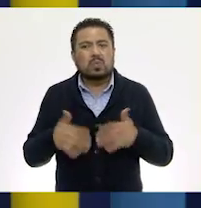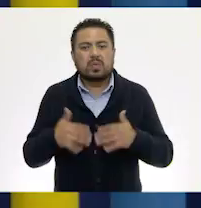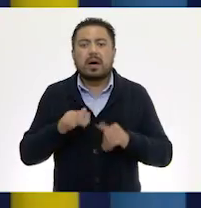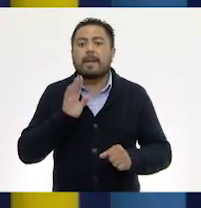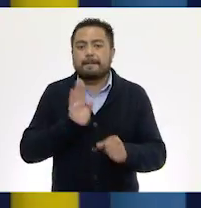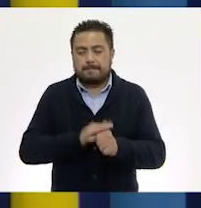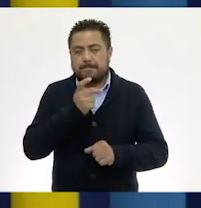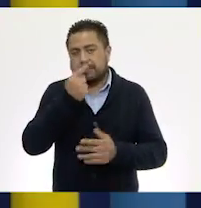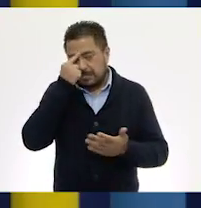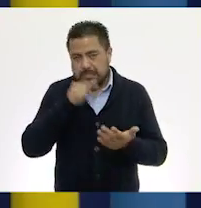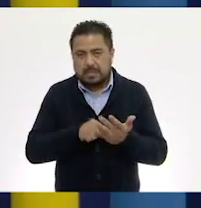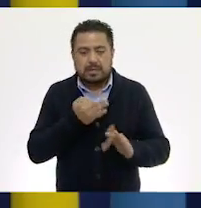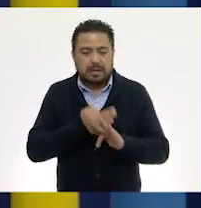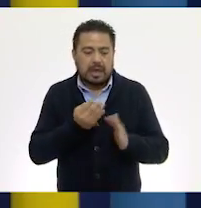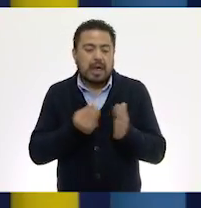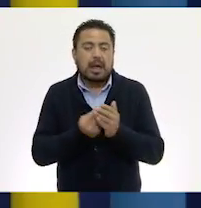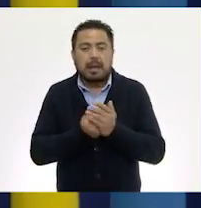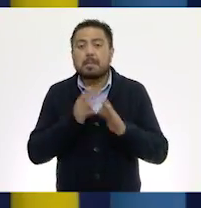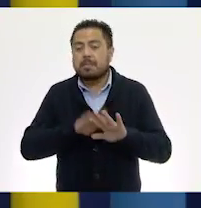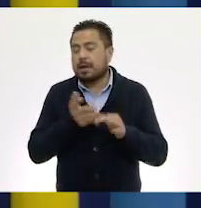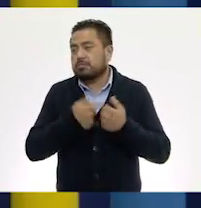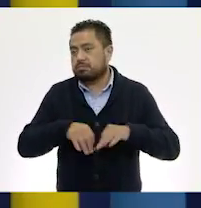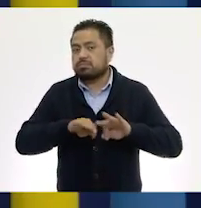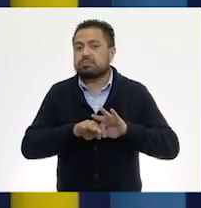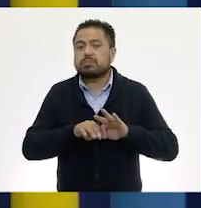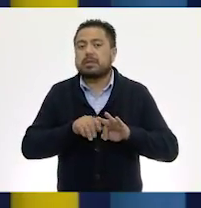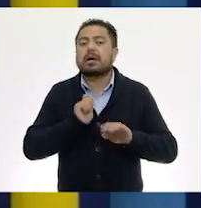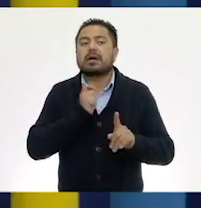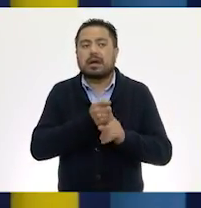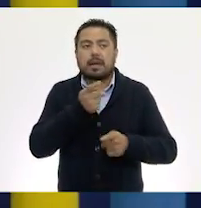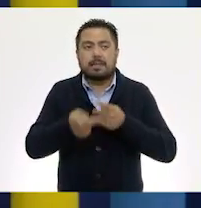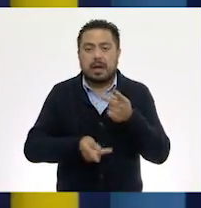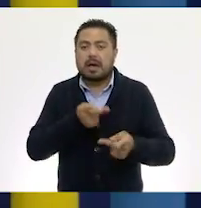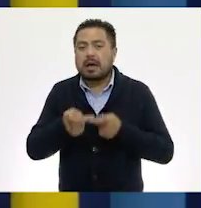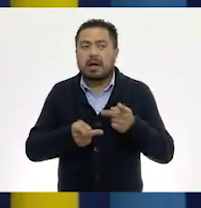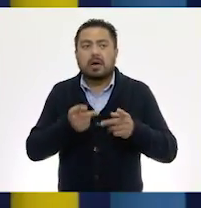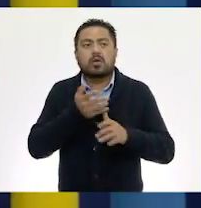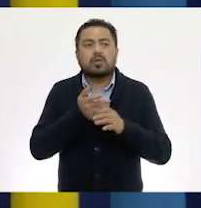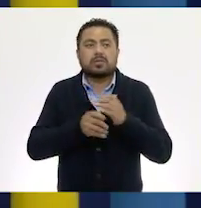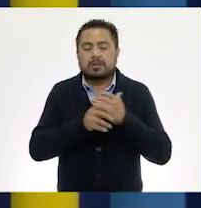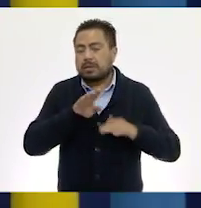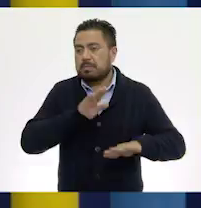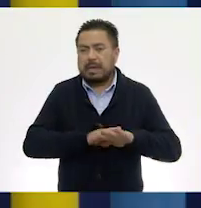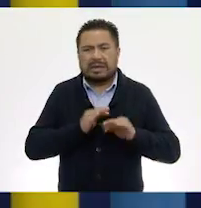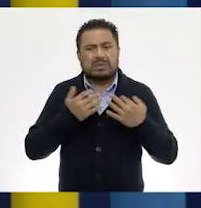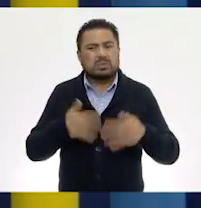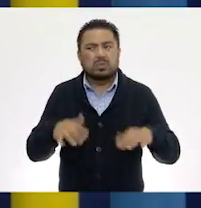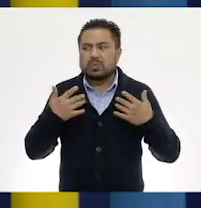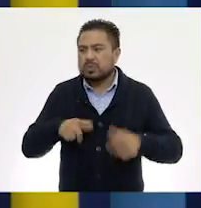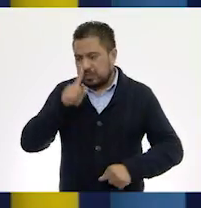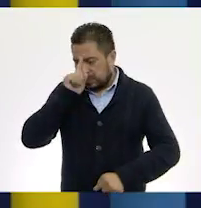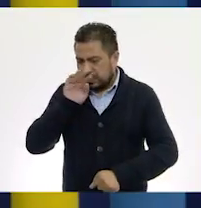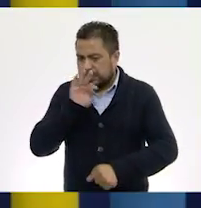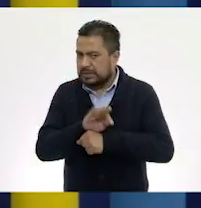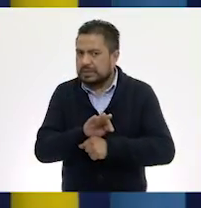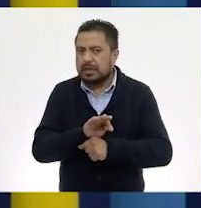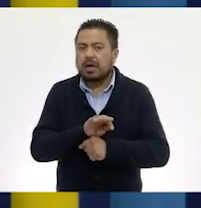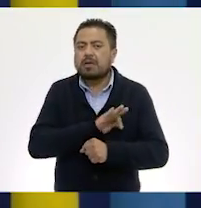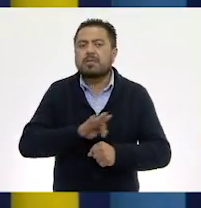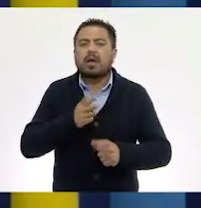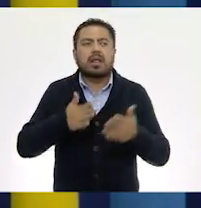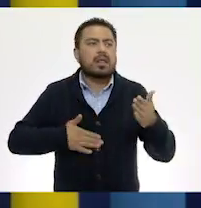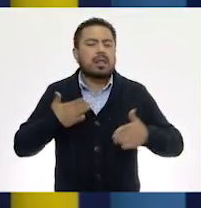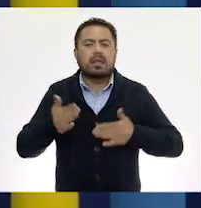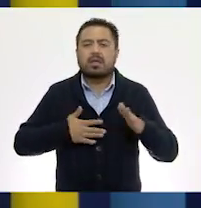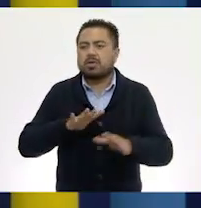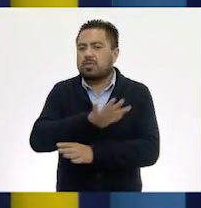Por eso creo que esta clase ha sido muy importante y que estas preguntas son herramientas invaluables para protegernos y poder disfrutar